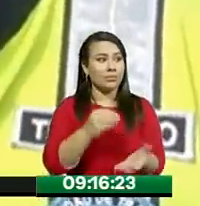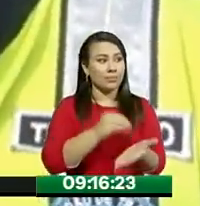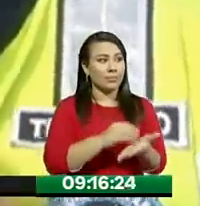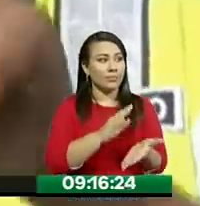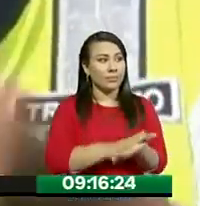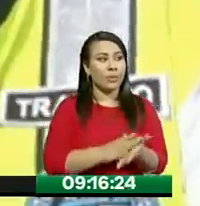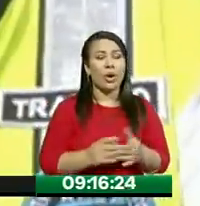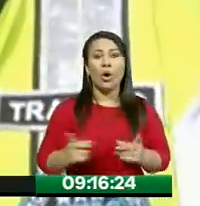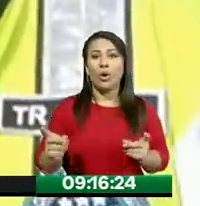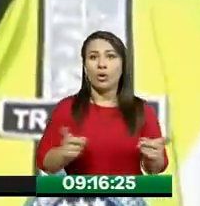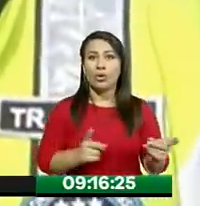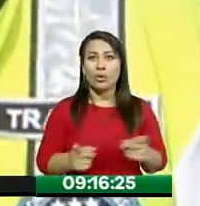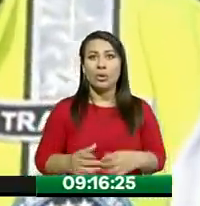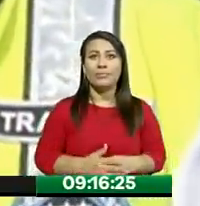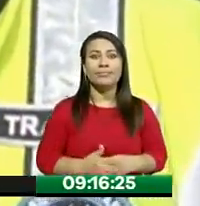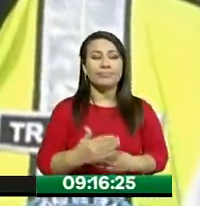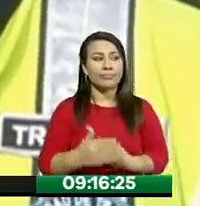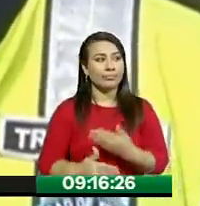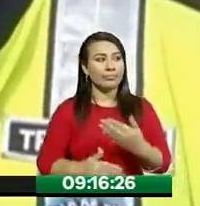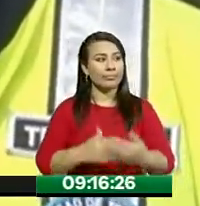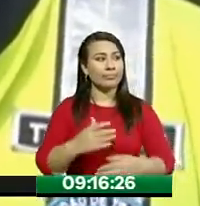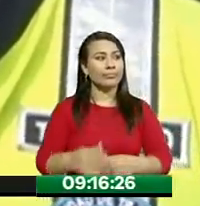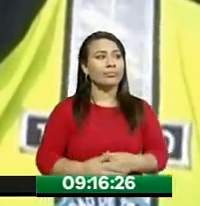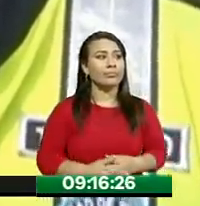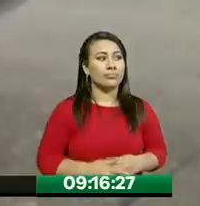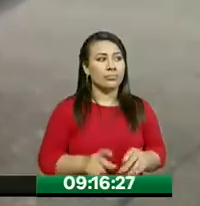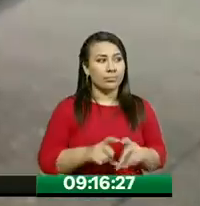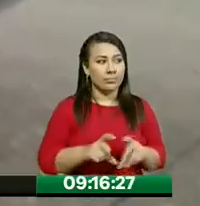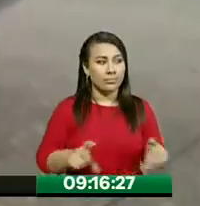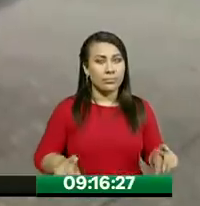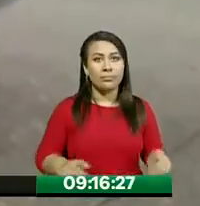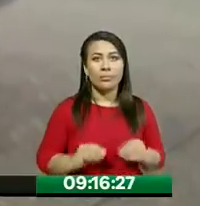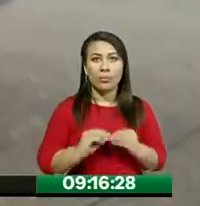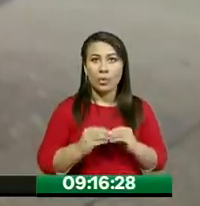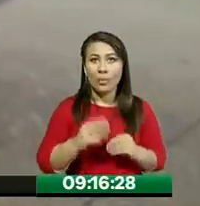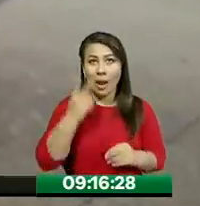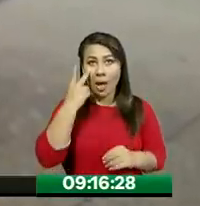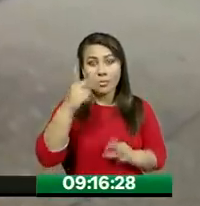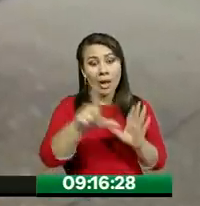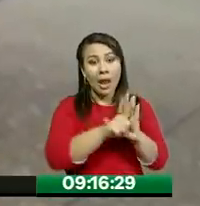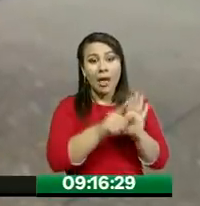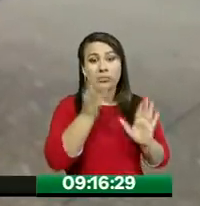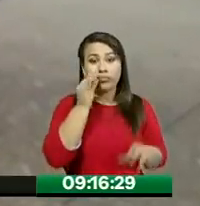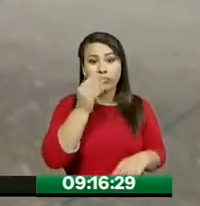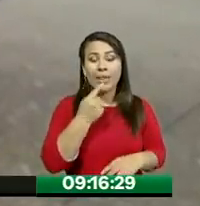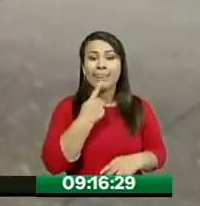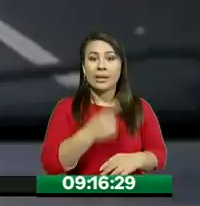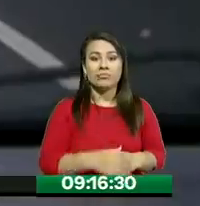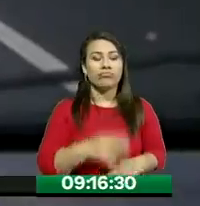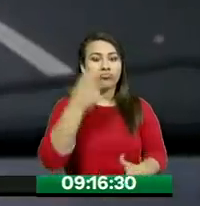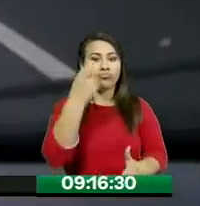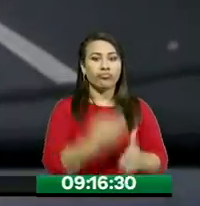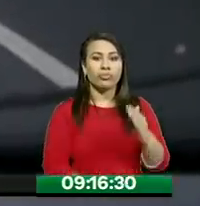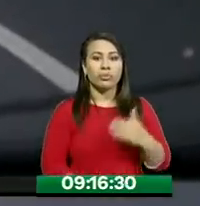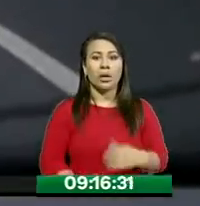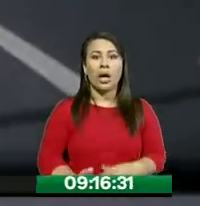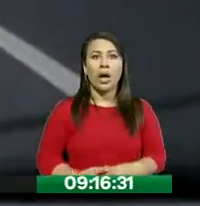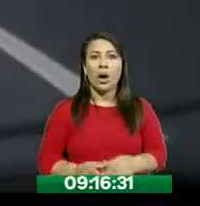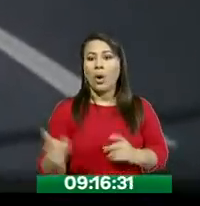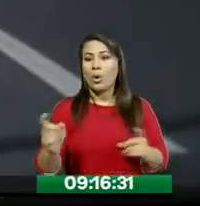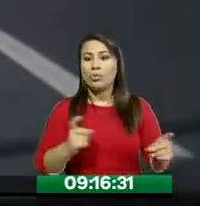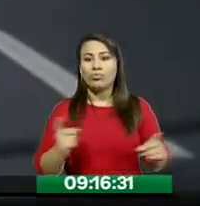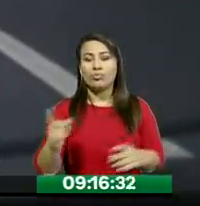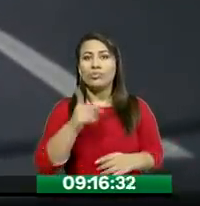plástico y material tóxico. En realidad el espejo de agua aquí está color negro, verde, oscuro, que quiere decir que hay un alto grado de densidad